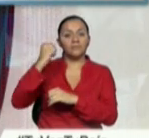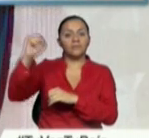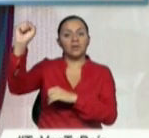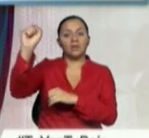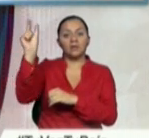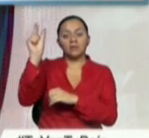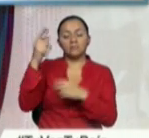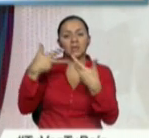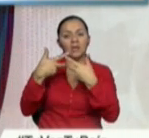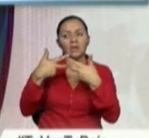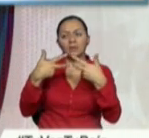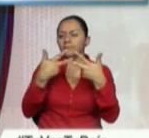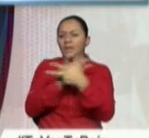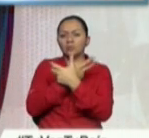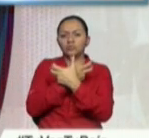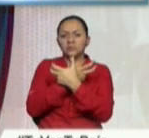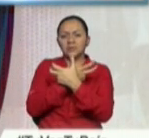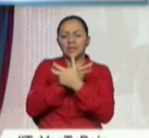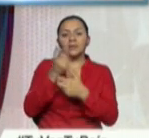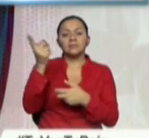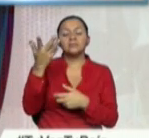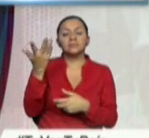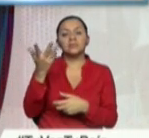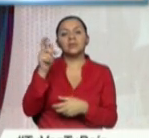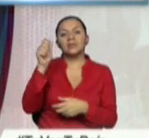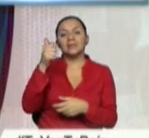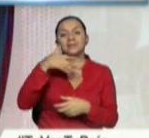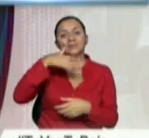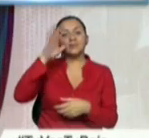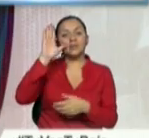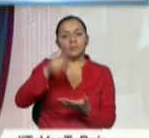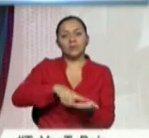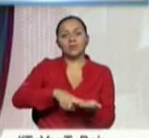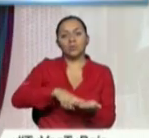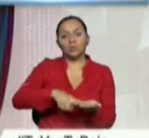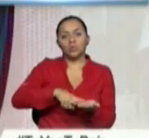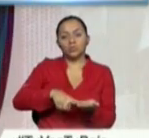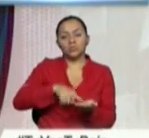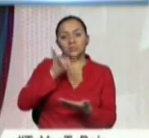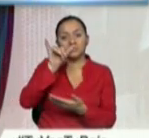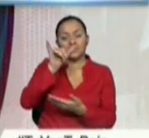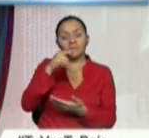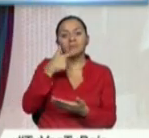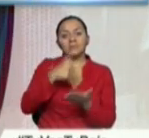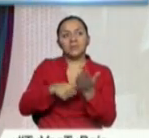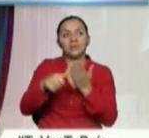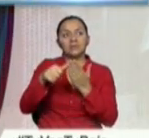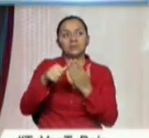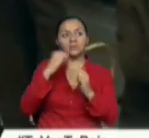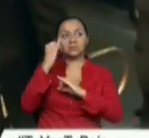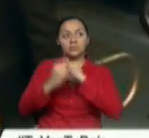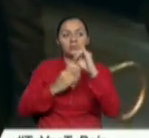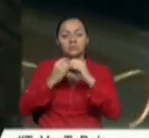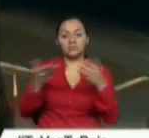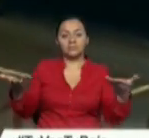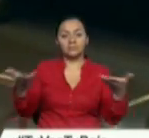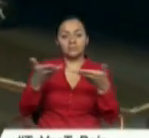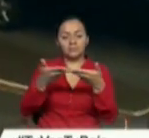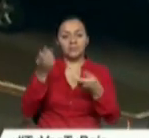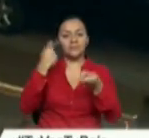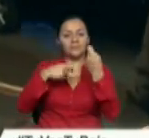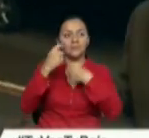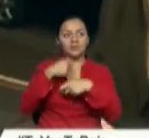Austria donde el sábado 10 de diciembre participará en la reunión de la conferencia de ministros de la Organización de Países